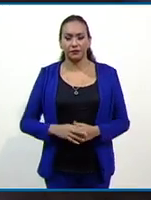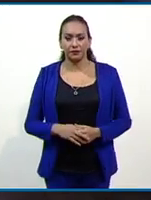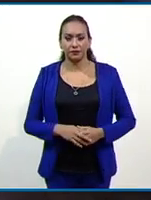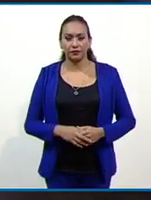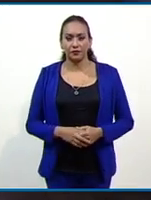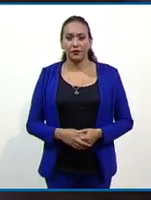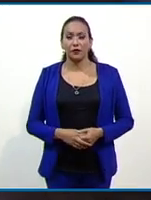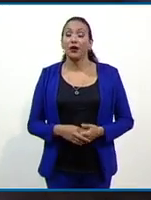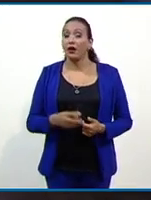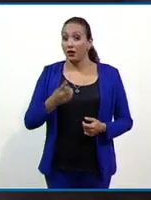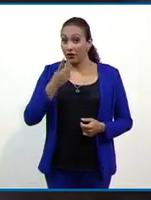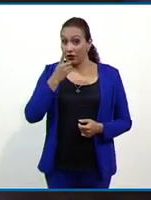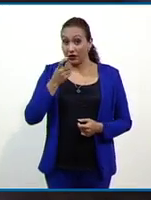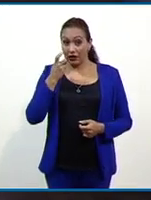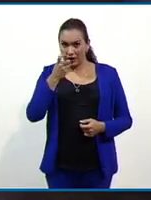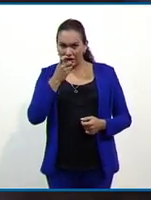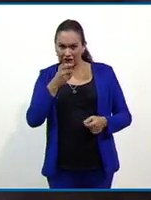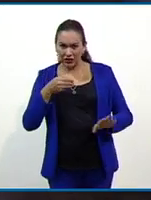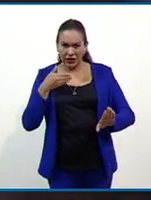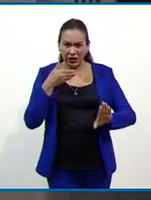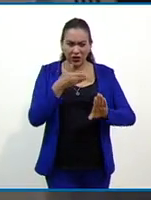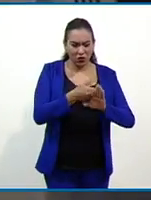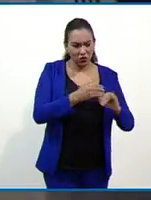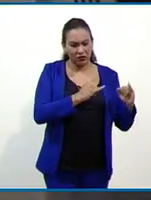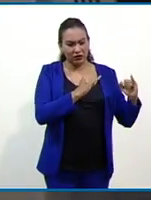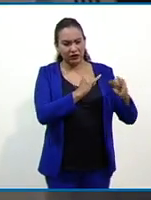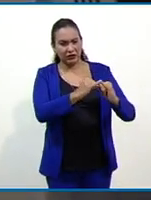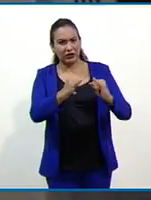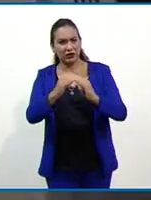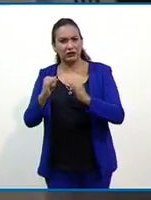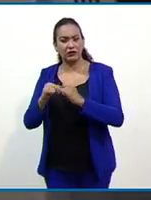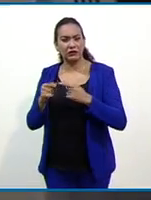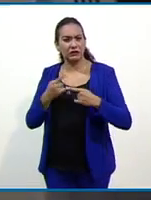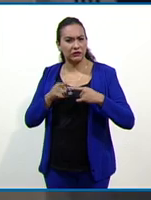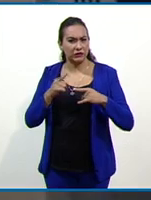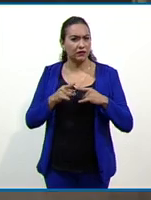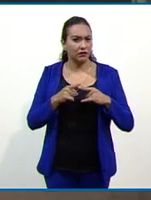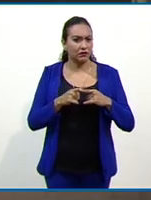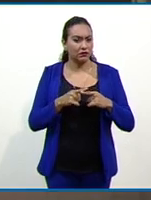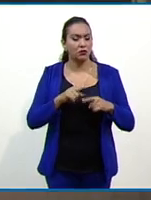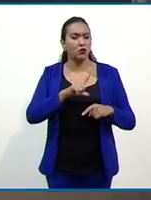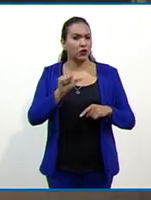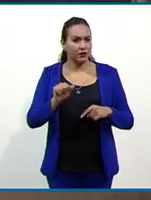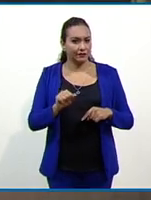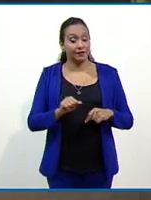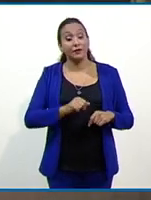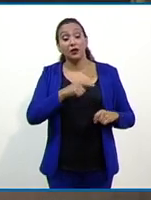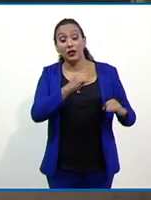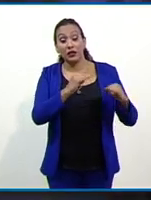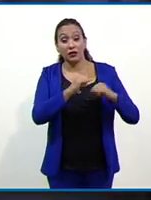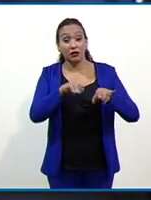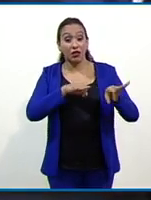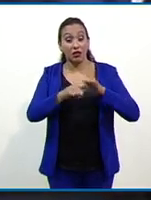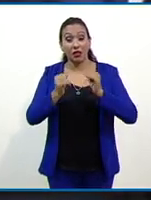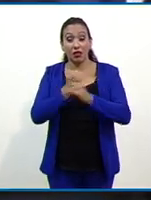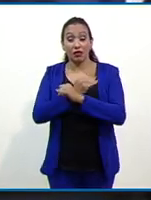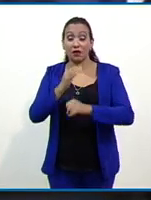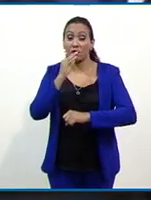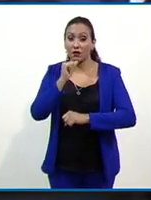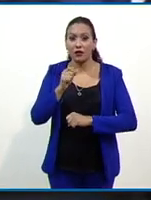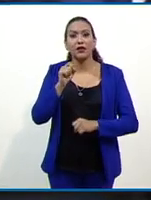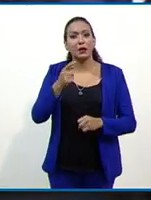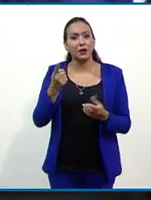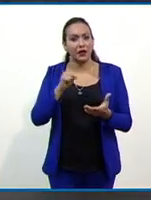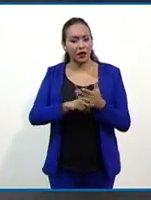al considerar que afecta la autonomía de los órganos del Poder Judicial de la Federación, la independencia de sus integrantes y el principio